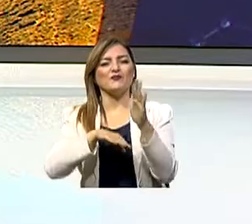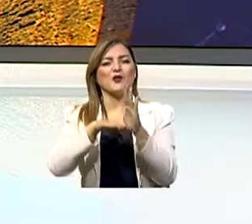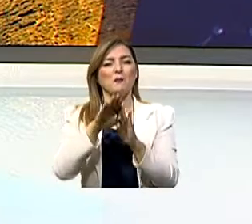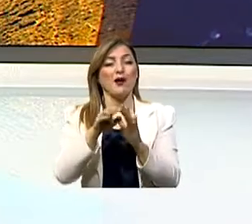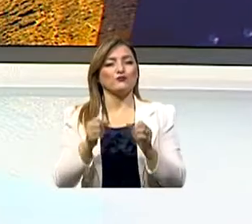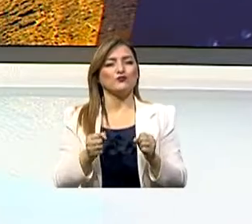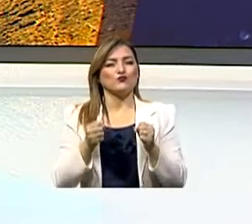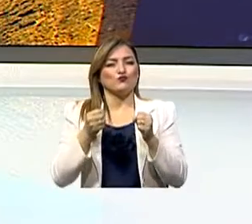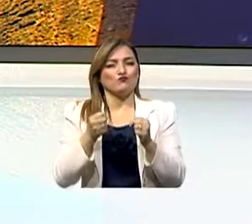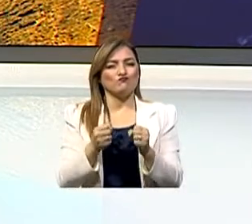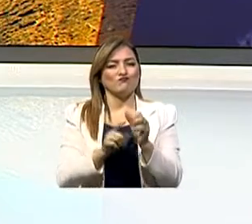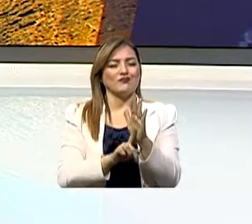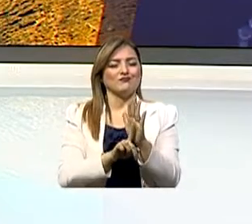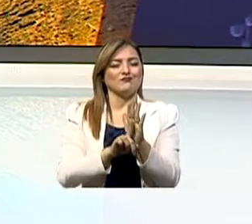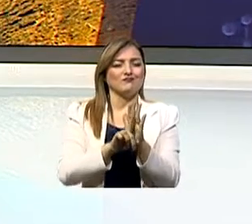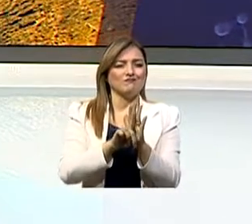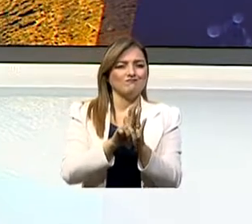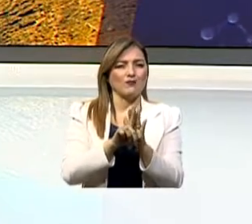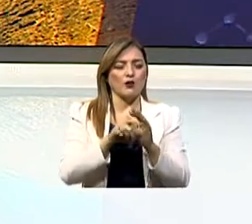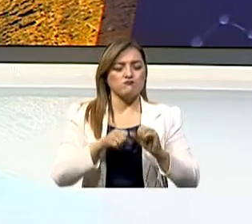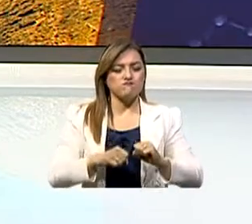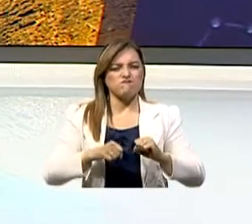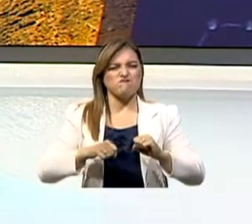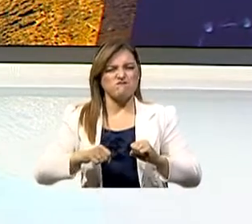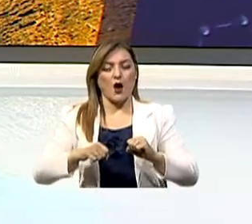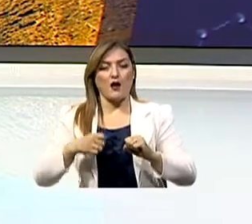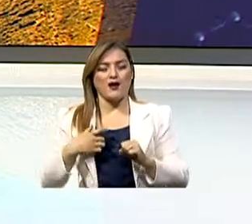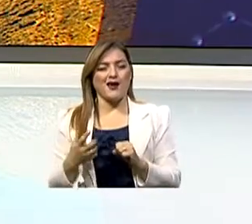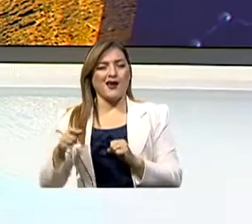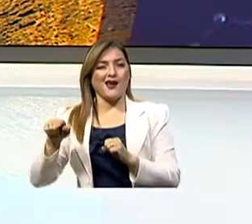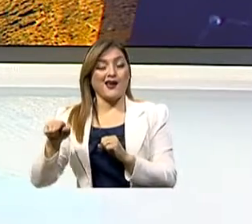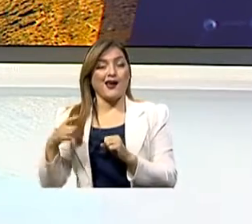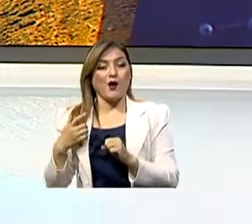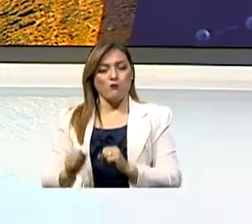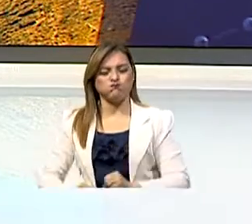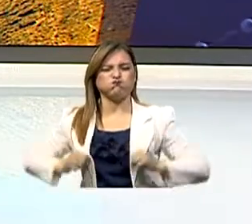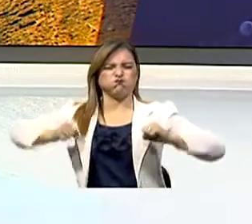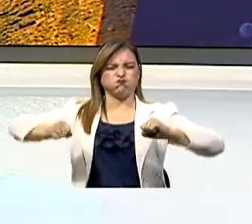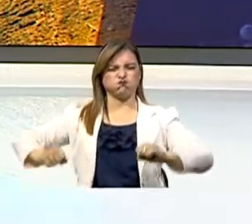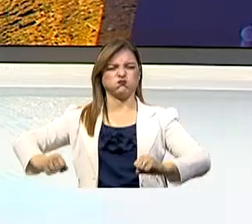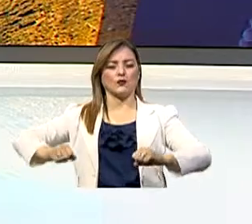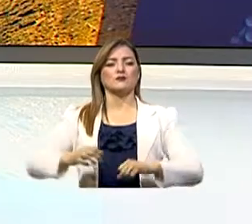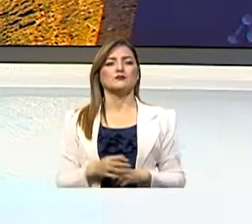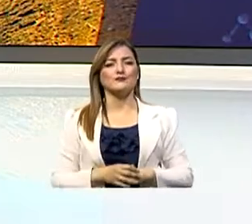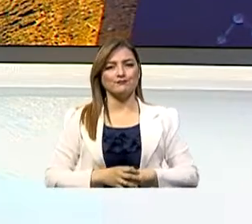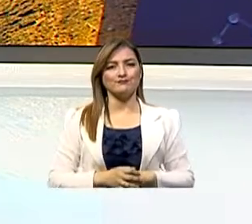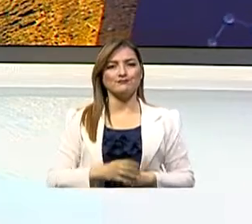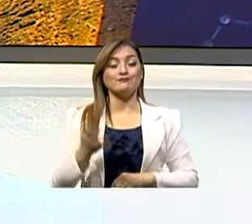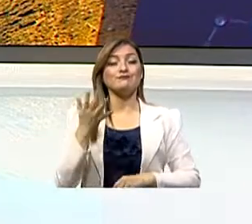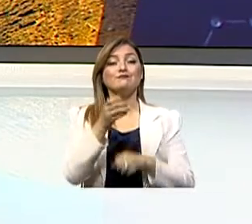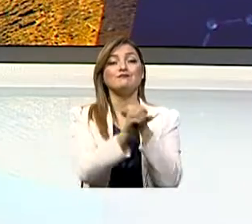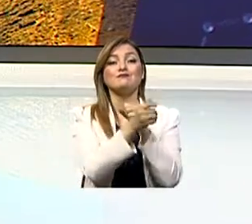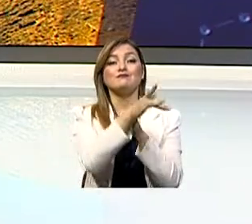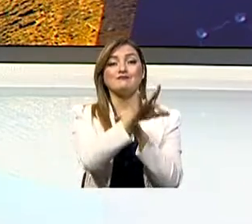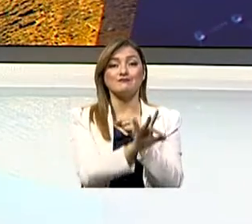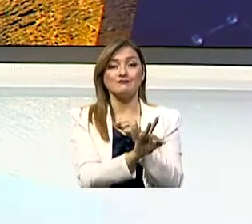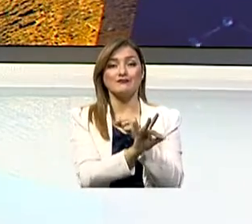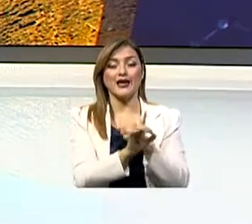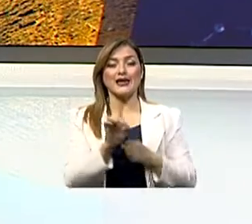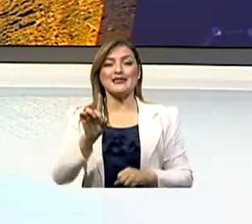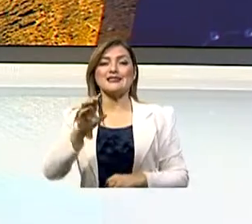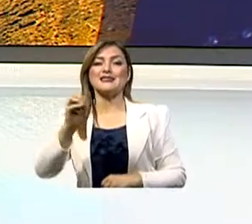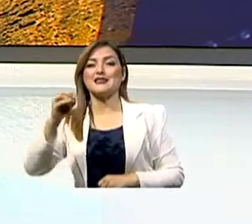con el desarrollo de sobrepeso y obesidad en el 2018 revela que 35 de cada 100 niños